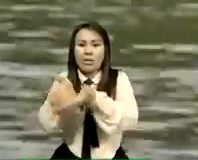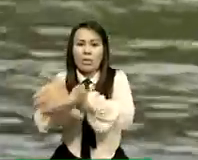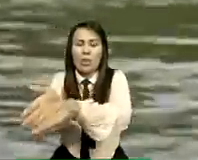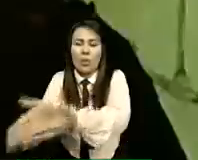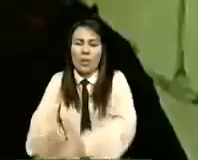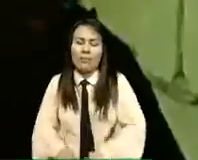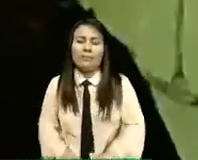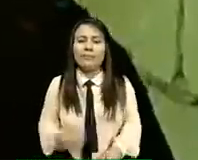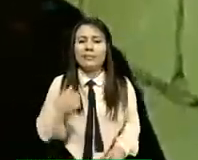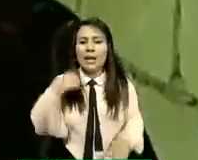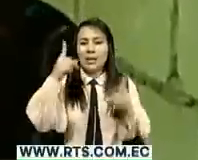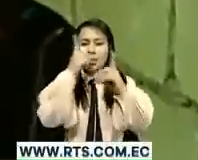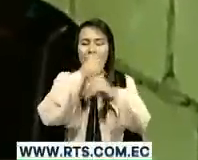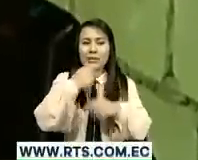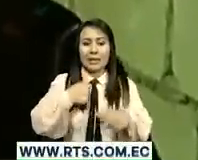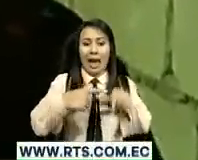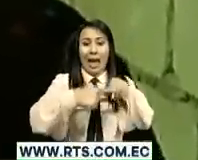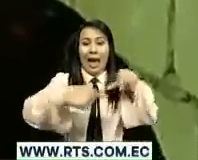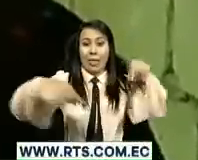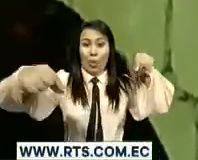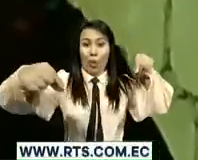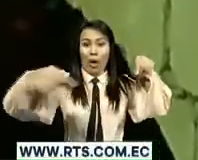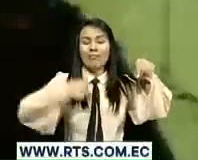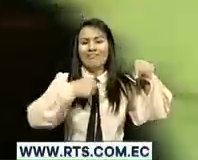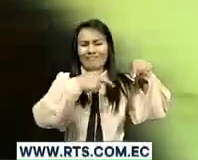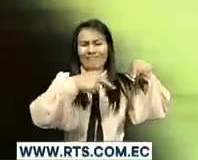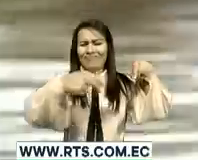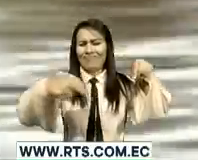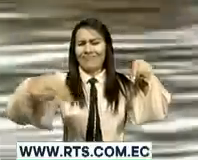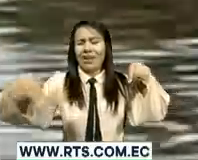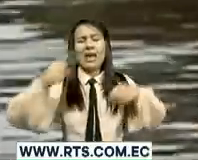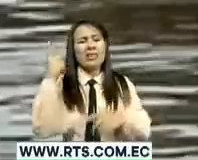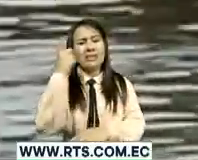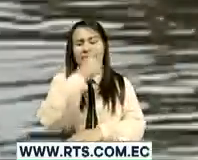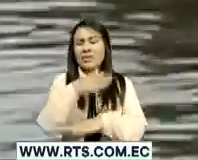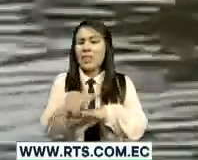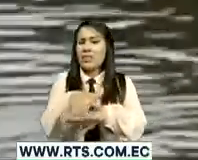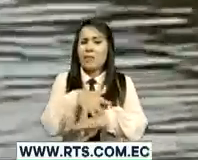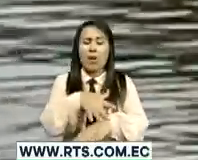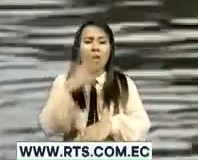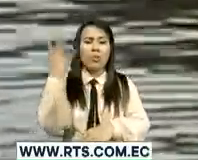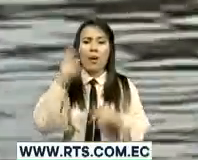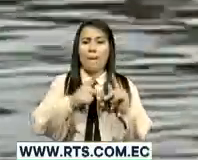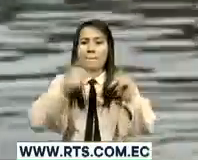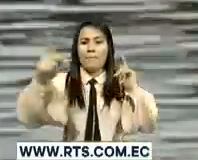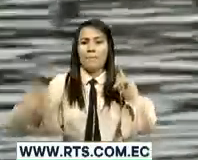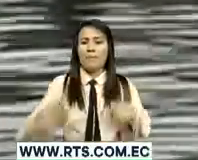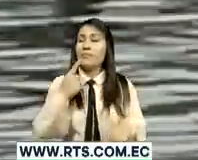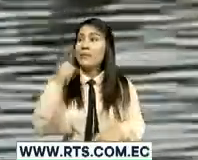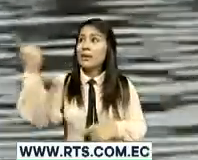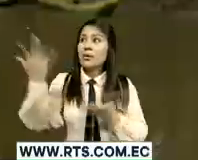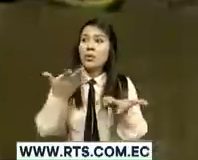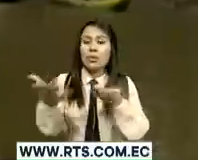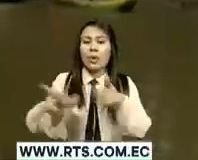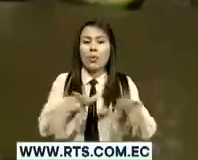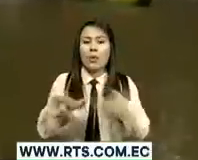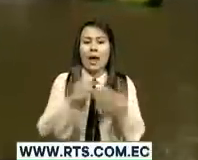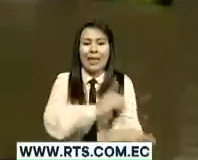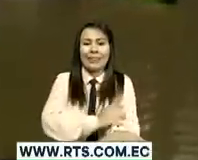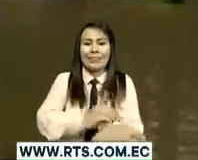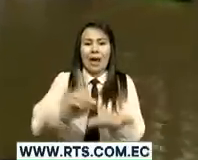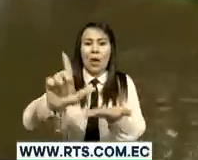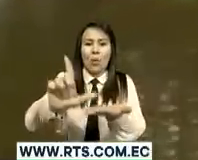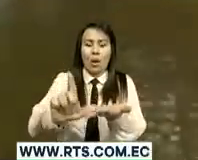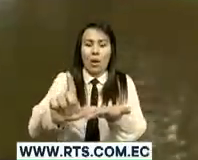Aunque aquí se demora para pasar en canoa. Ocurrió la mañana de ese sábado en el recinto Riberas Opuestas del cantón